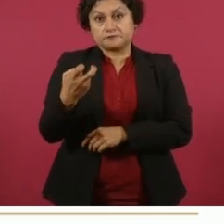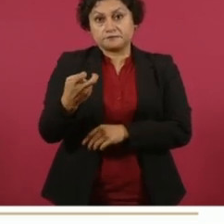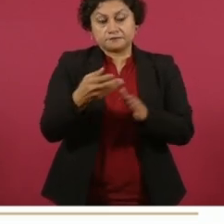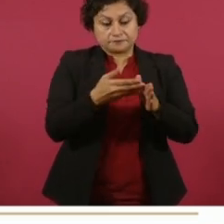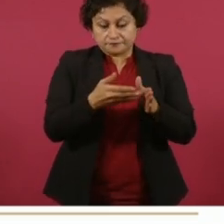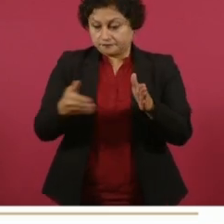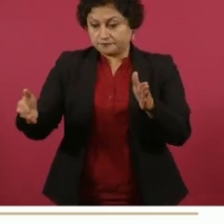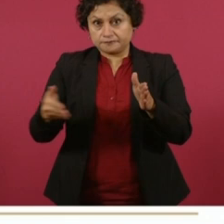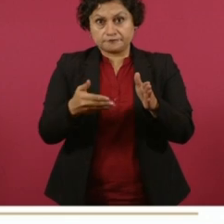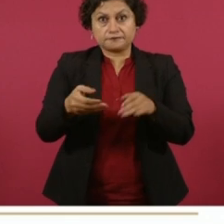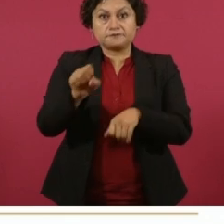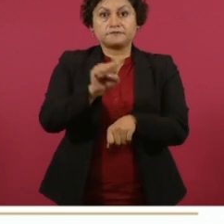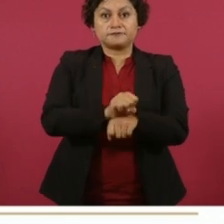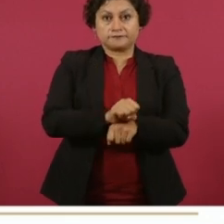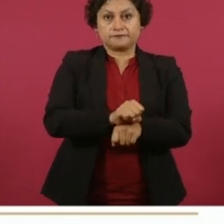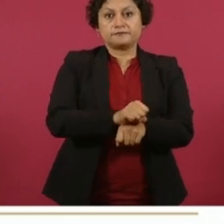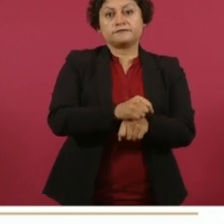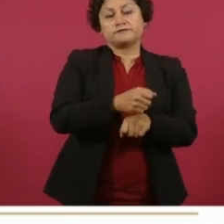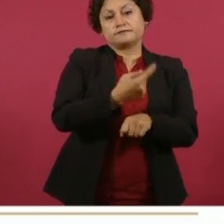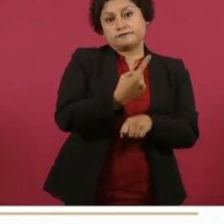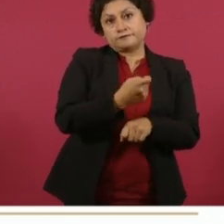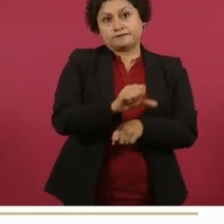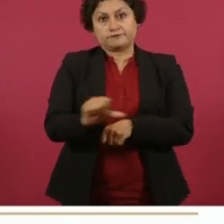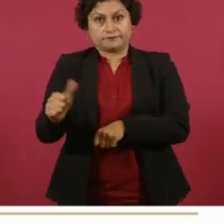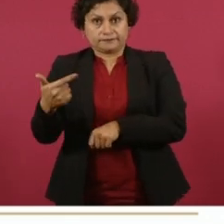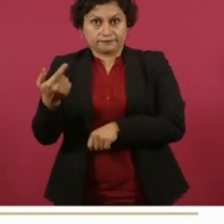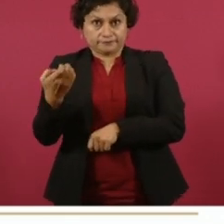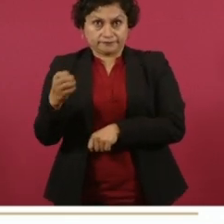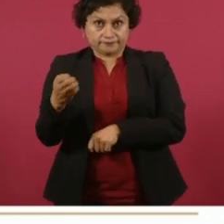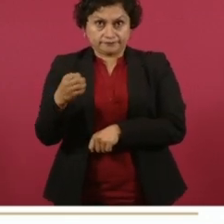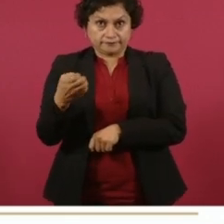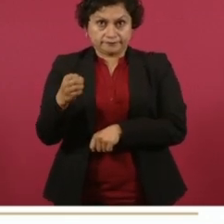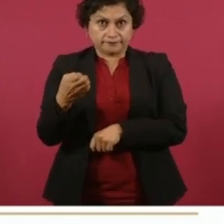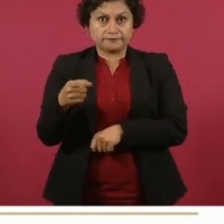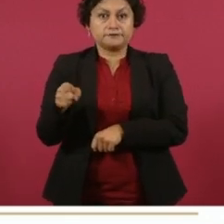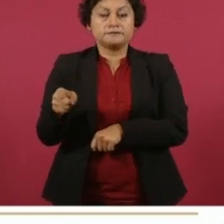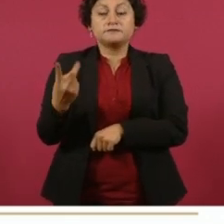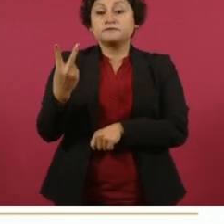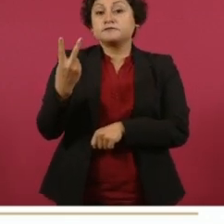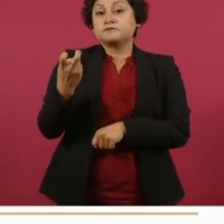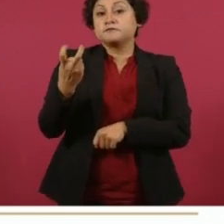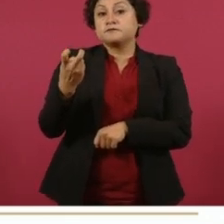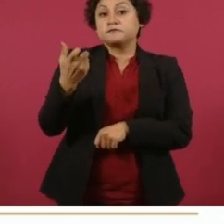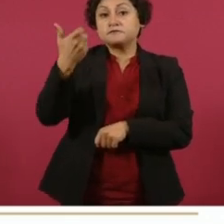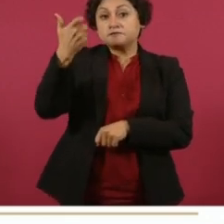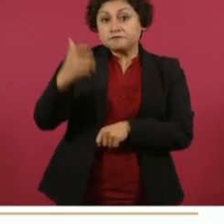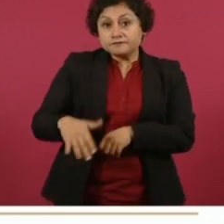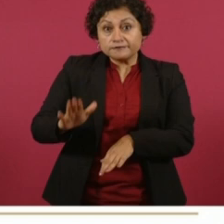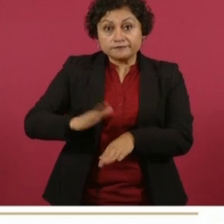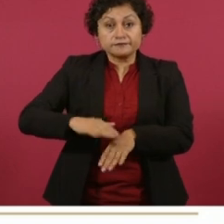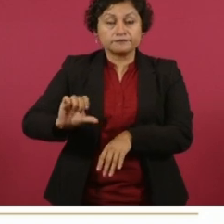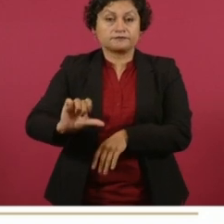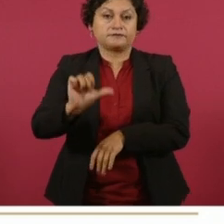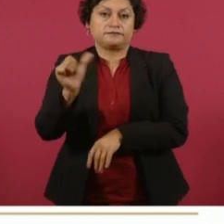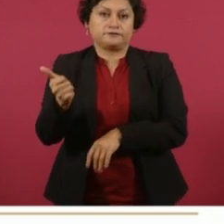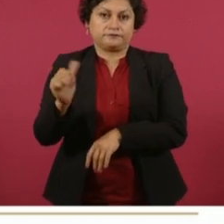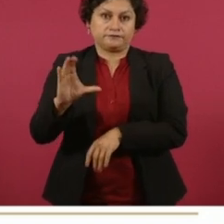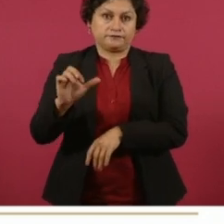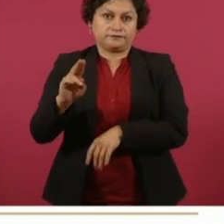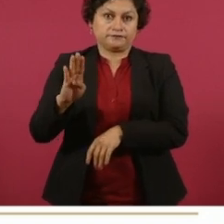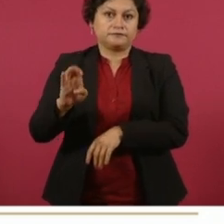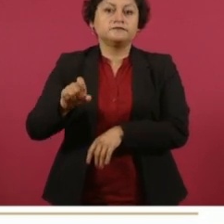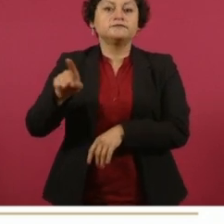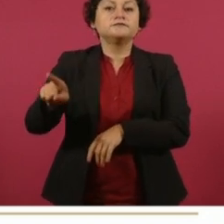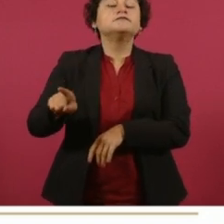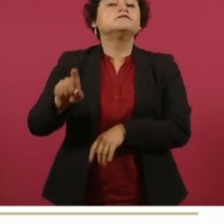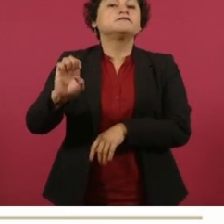primero y el 7 de enero. Frente a esto, casi 2 pesos más barato nos encontramos a Carvel, que en la capital de